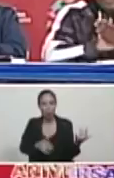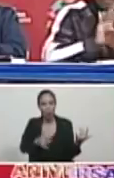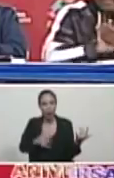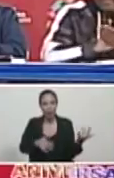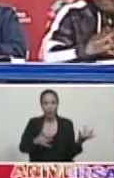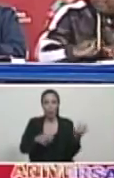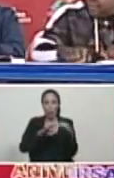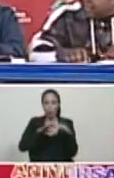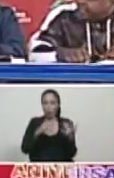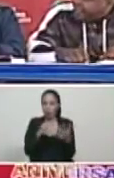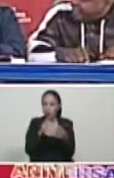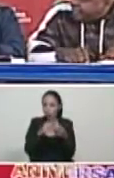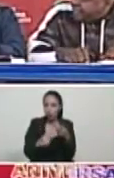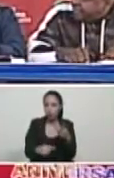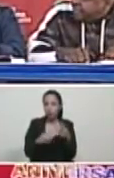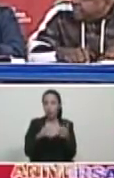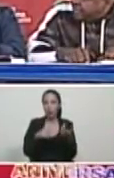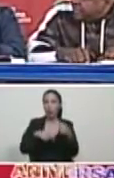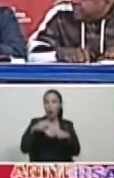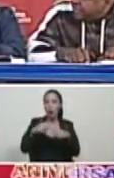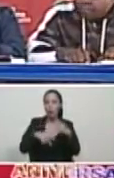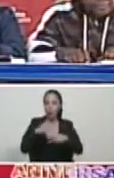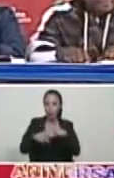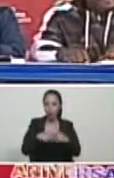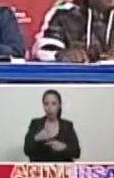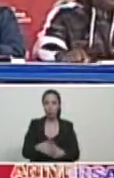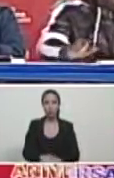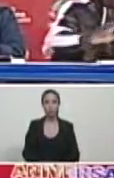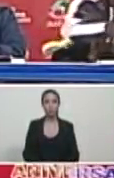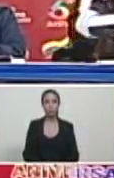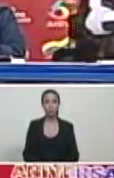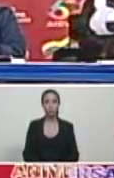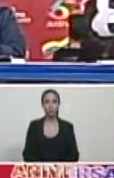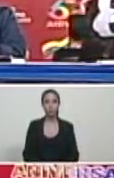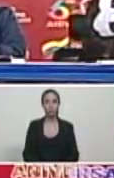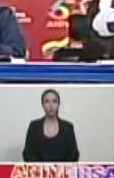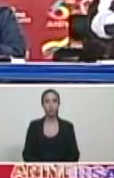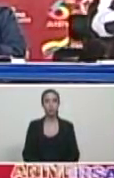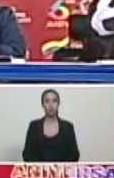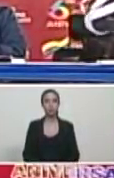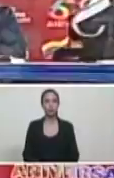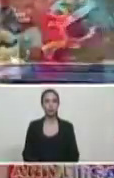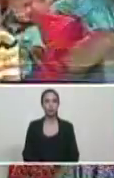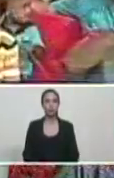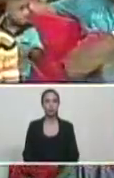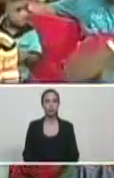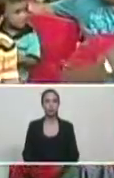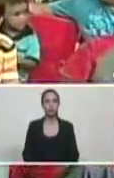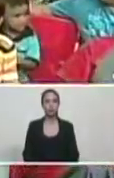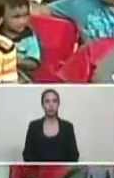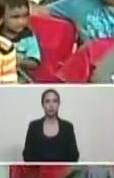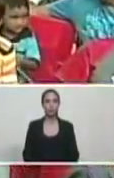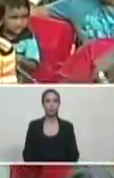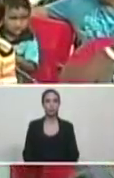paz y vida, Mimú, por favor, Mimú Vargas. Háblame de esta idea,